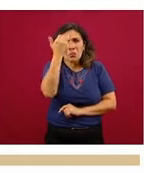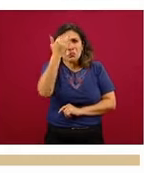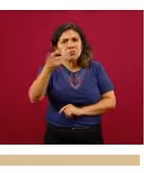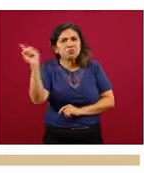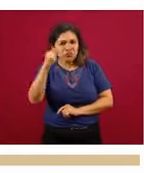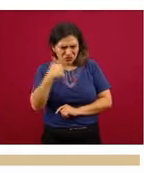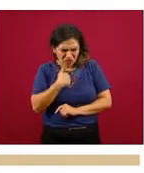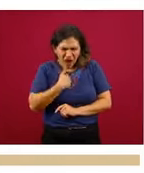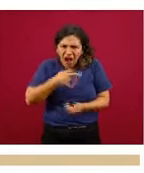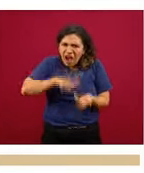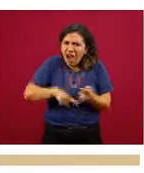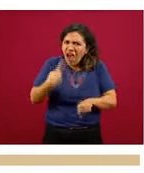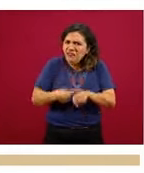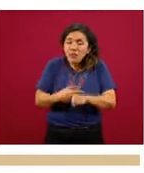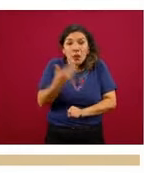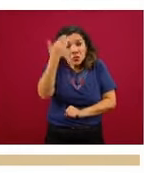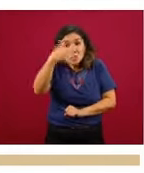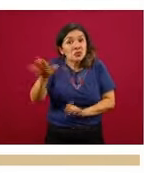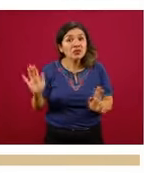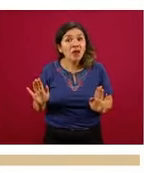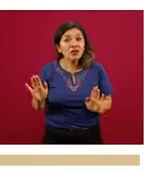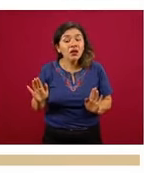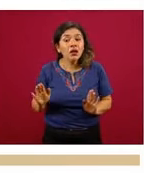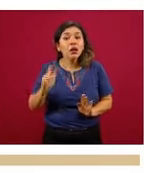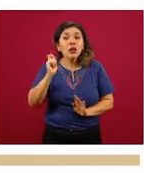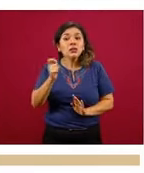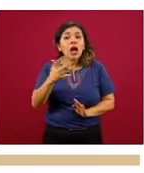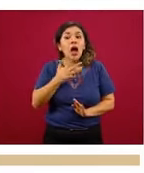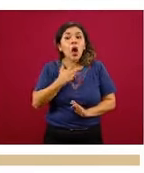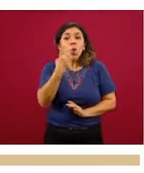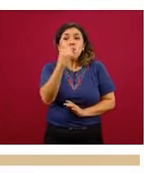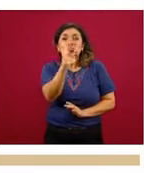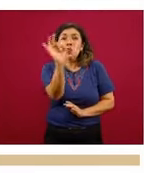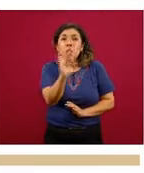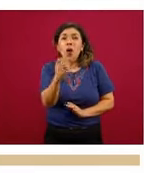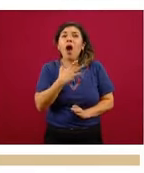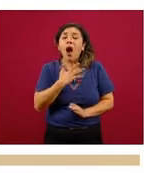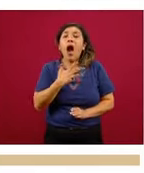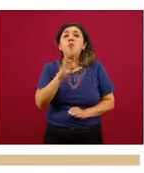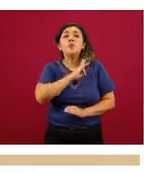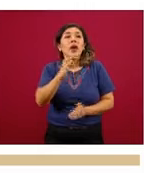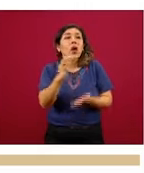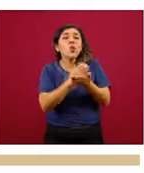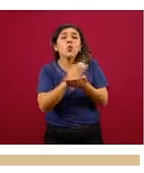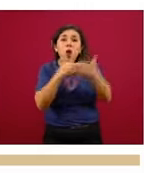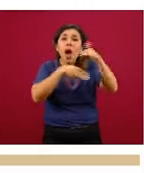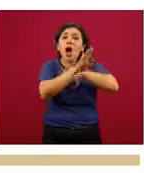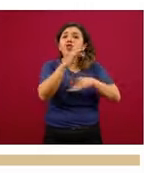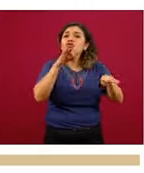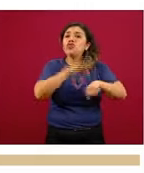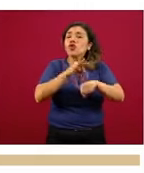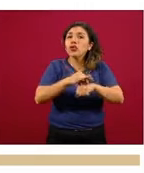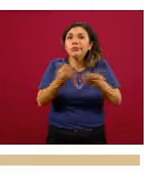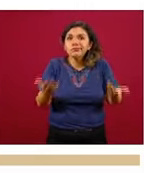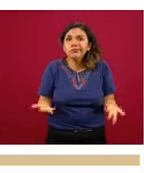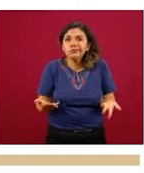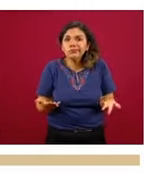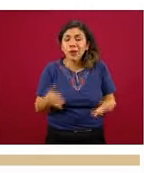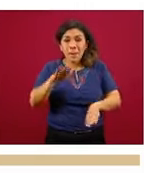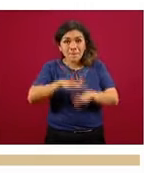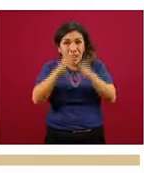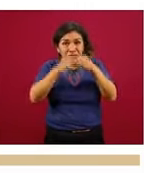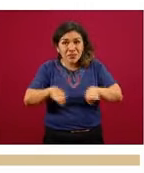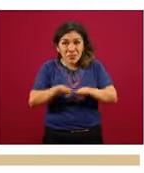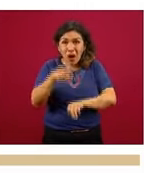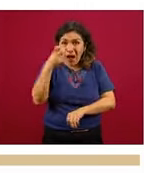infección y menos del 1% tenía acceso a tratamiento. La relevancia de hepatitis C es que en la mayor